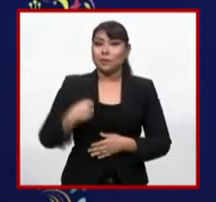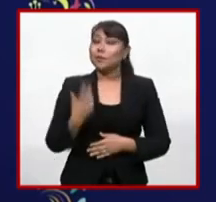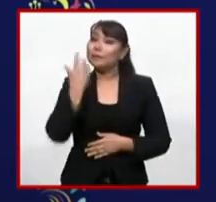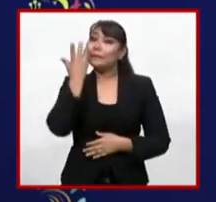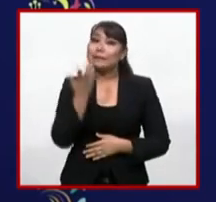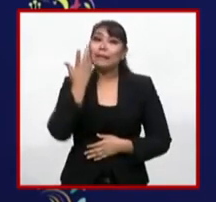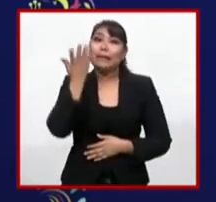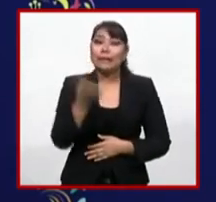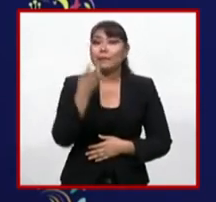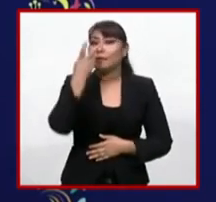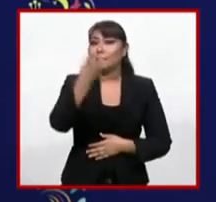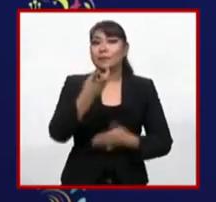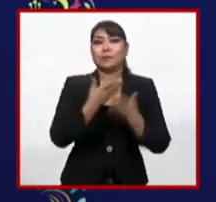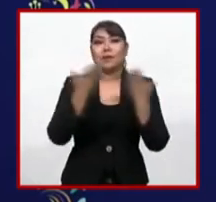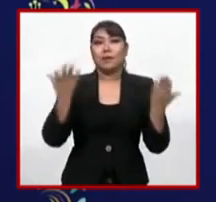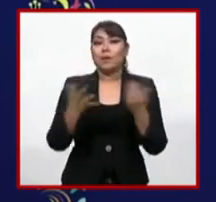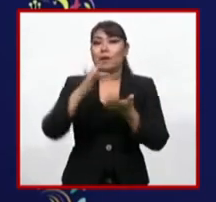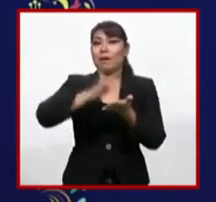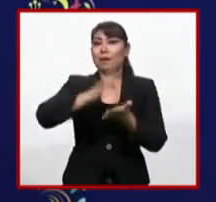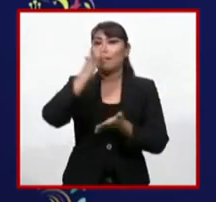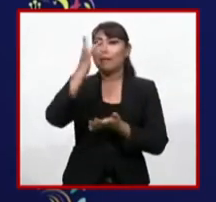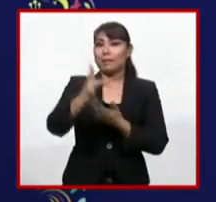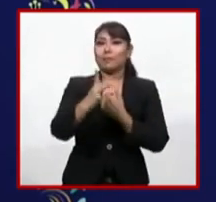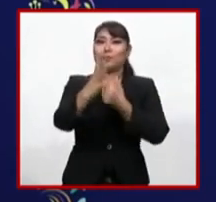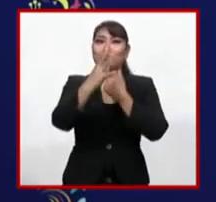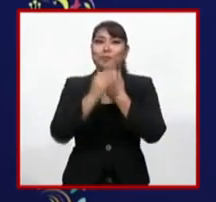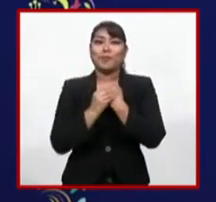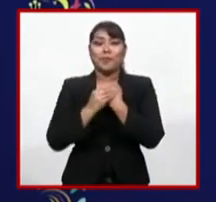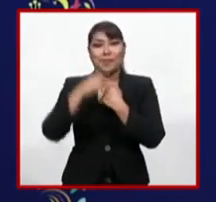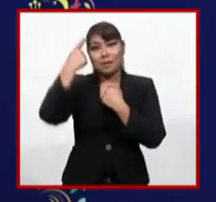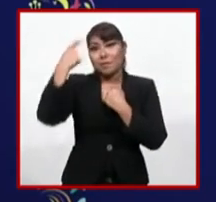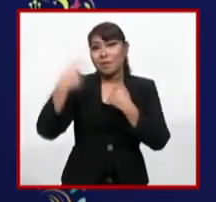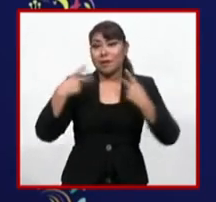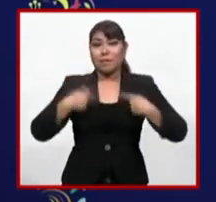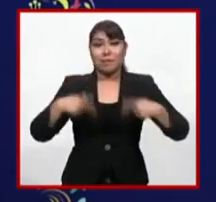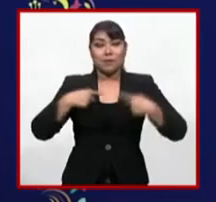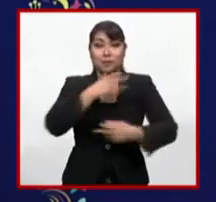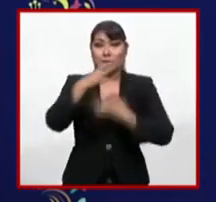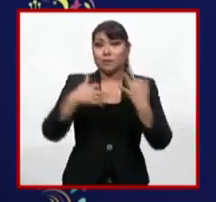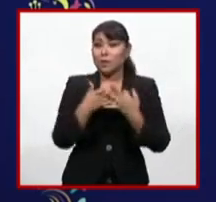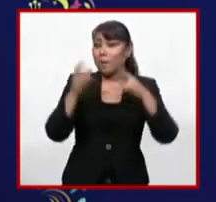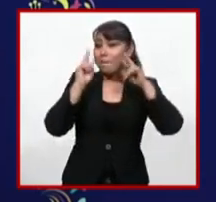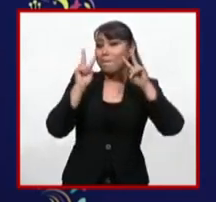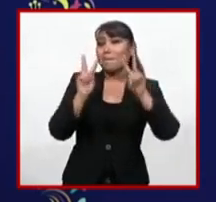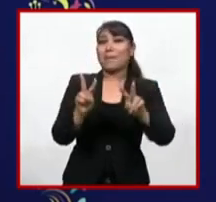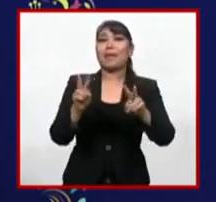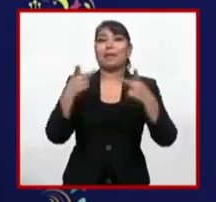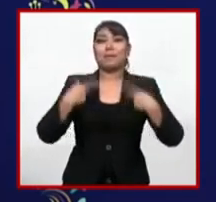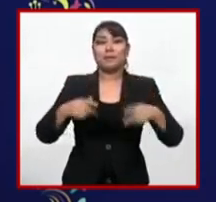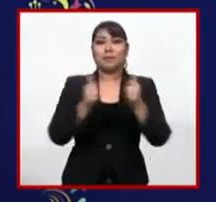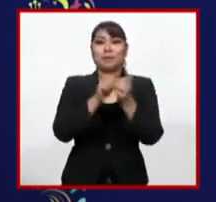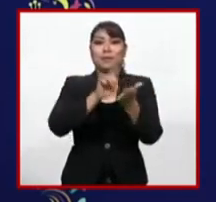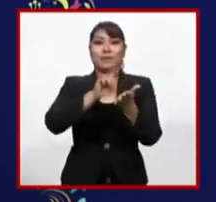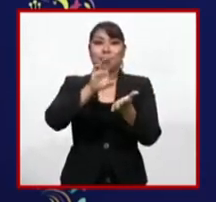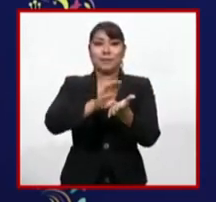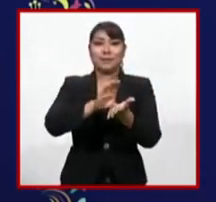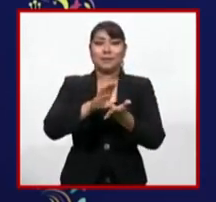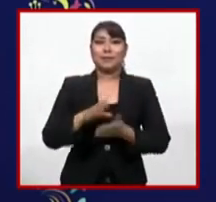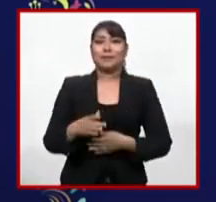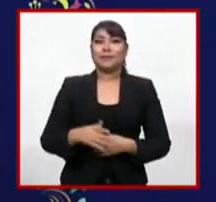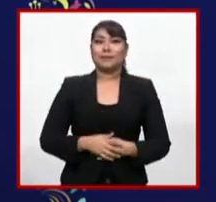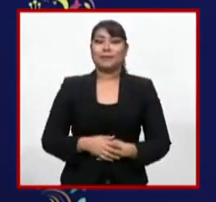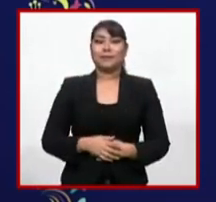por esto y muchas gracias por vernos, por hacernos visible ante la sociedad. Muchas gracias.